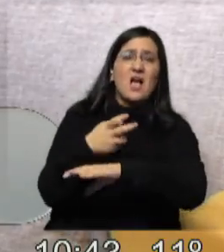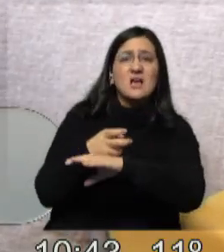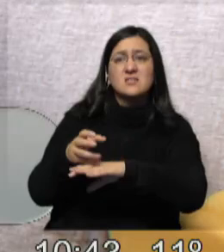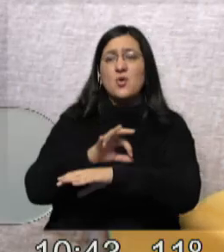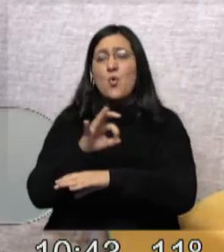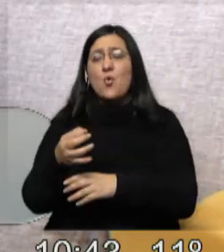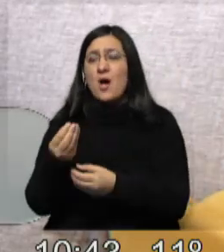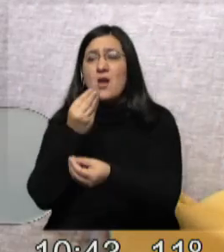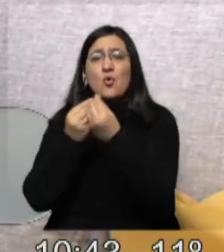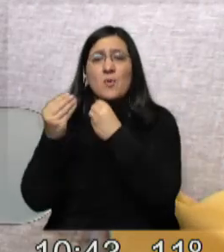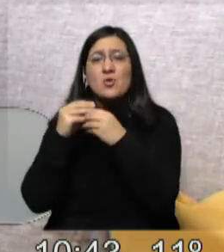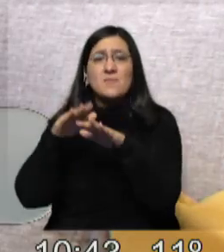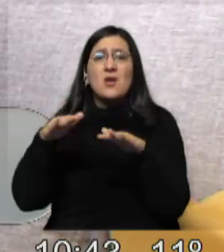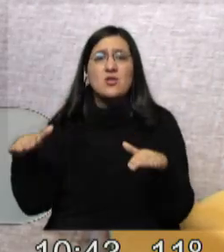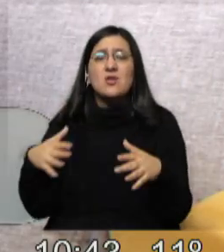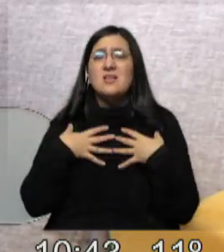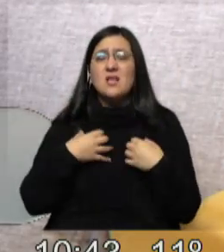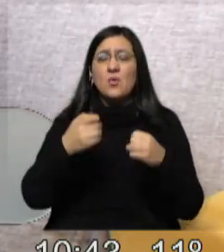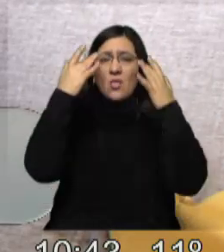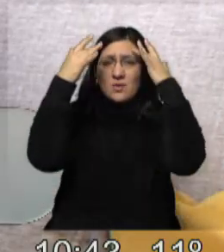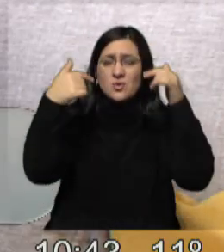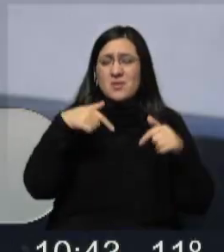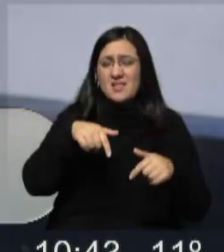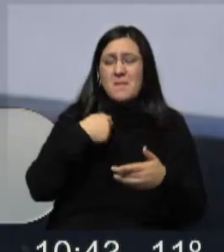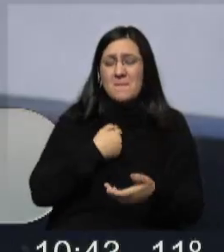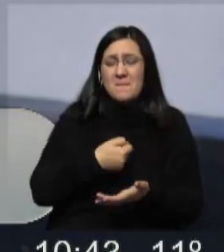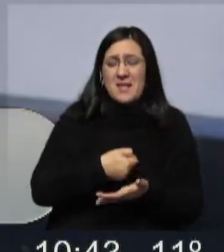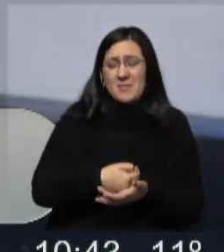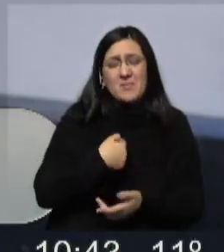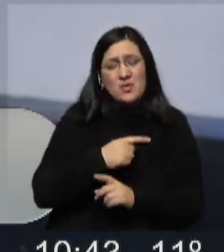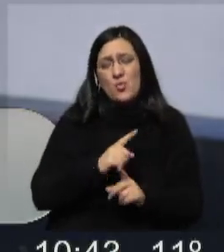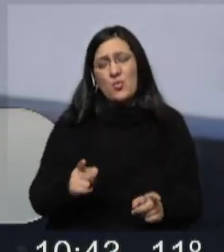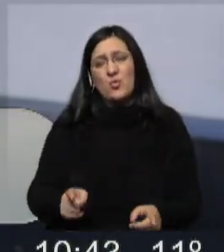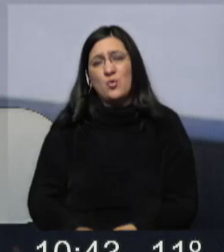la salud, en la educación, pero no, y ahí no. Y hablando de todo un poco.